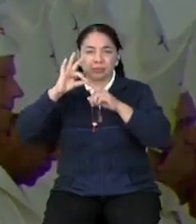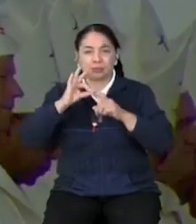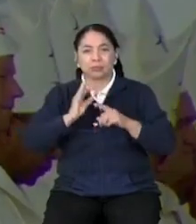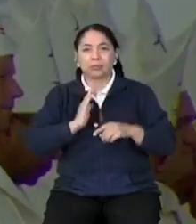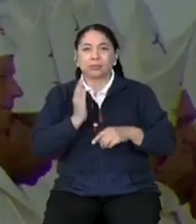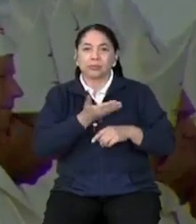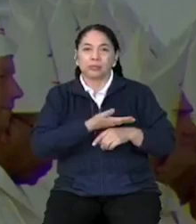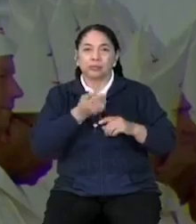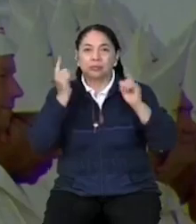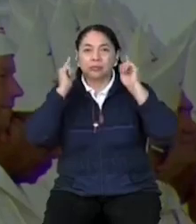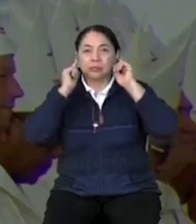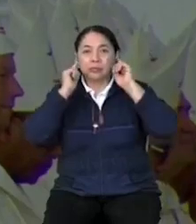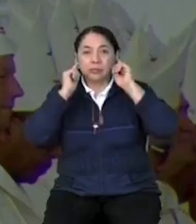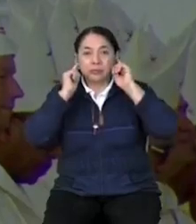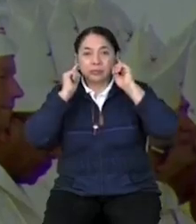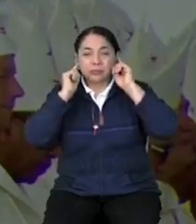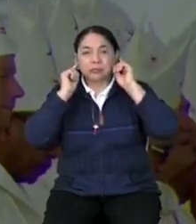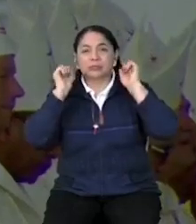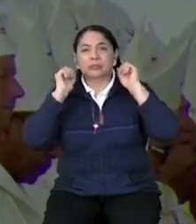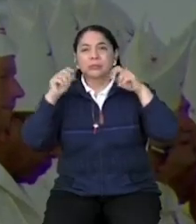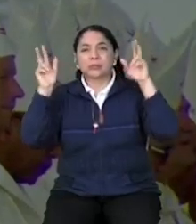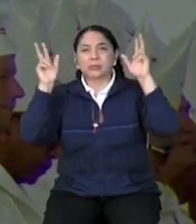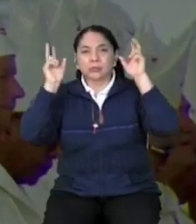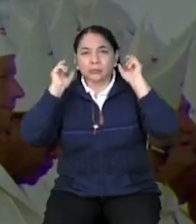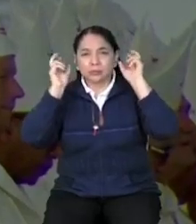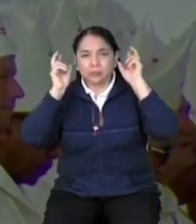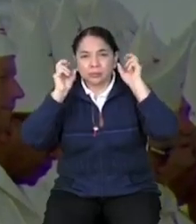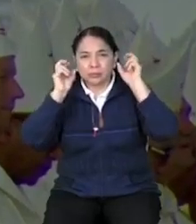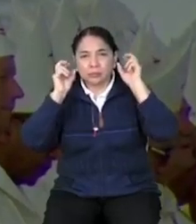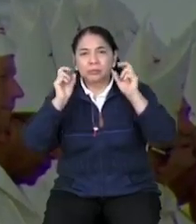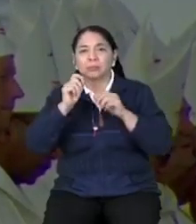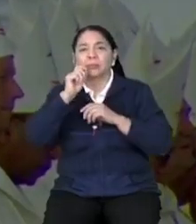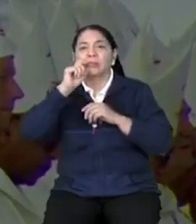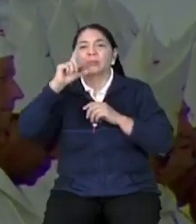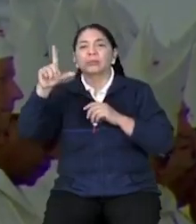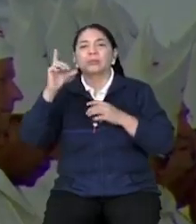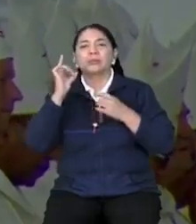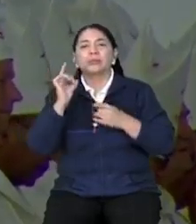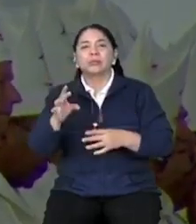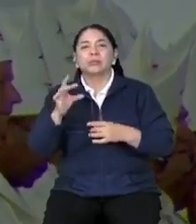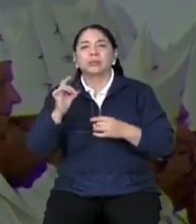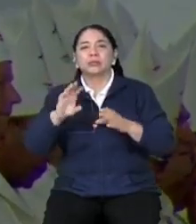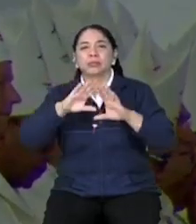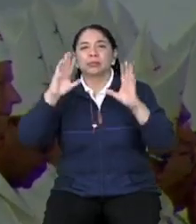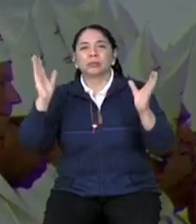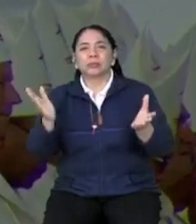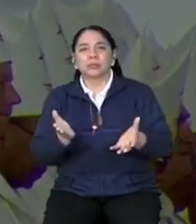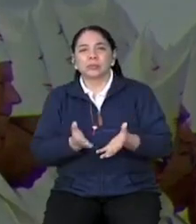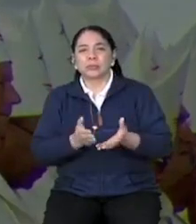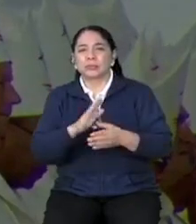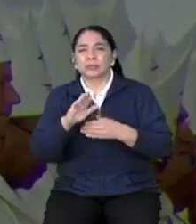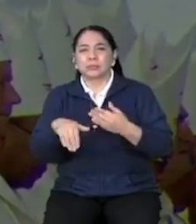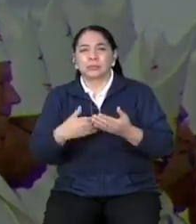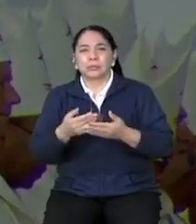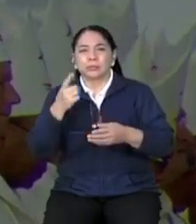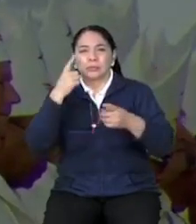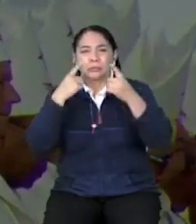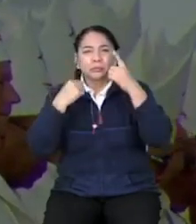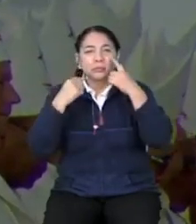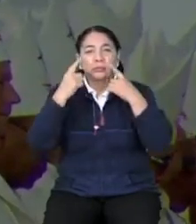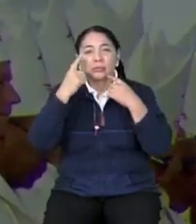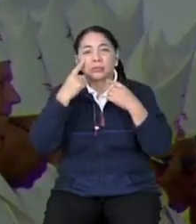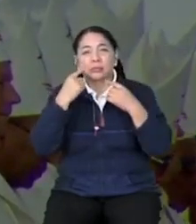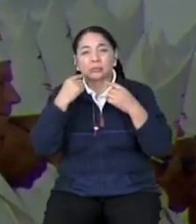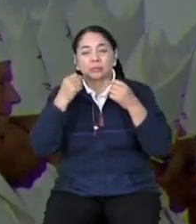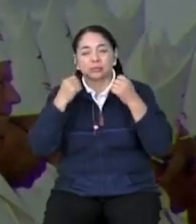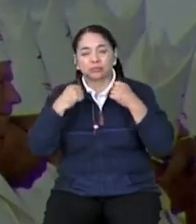nuestros oídos para escuchar el grito de dolor del mundo entero el llanto de los que